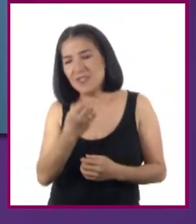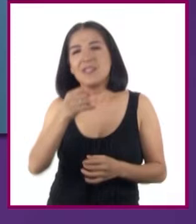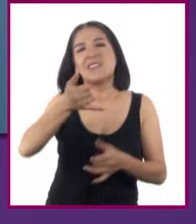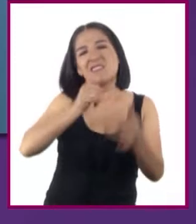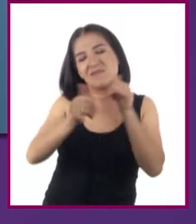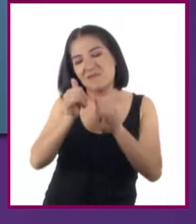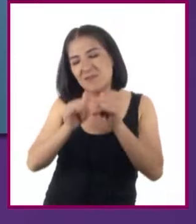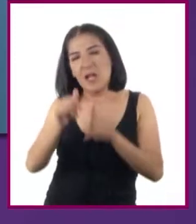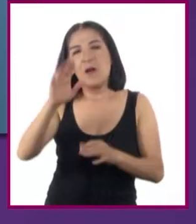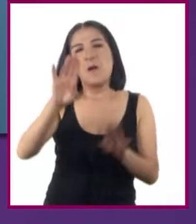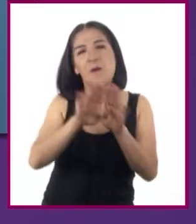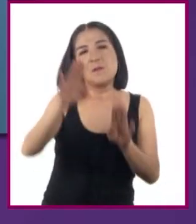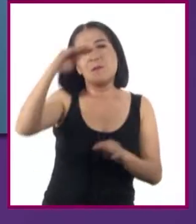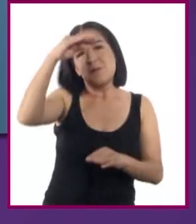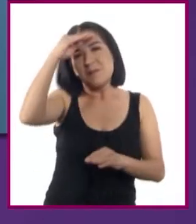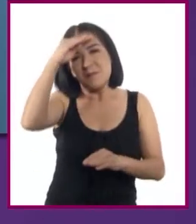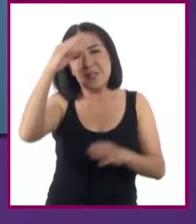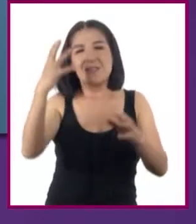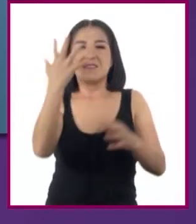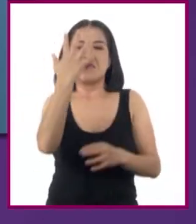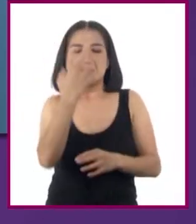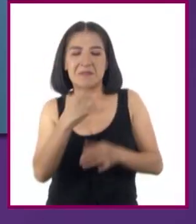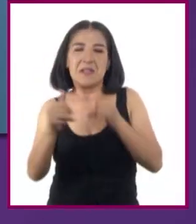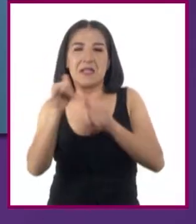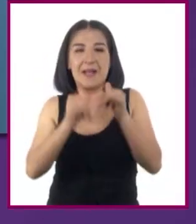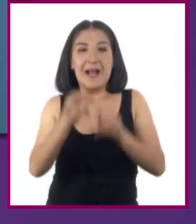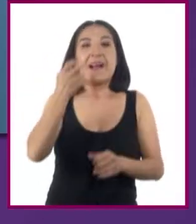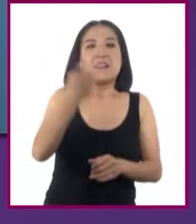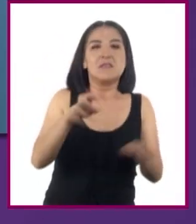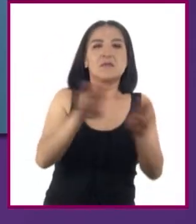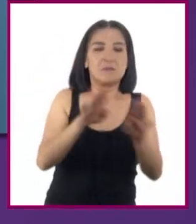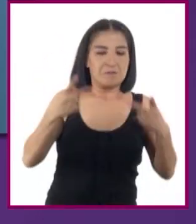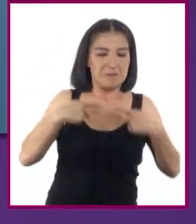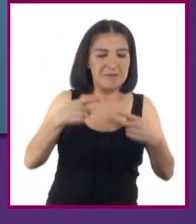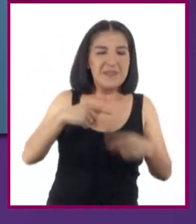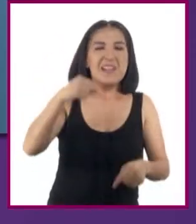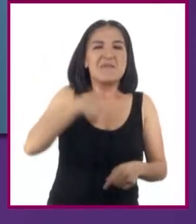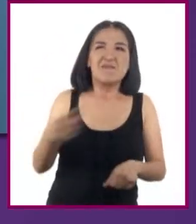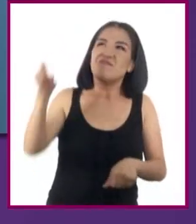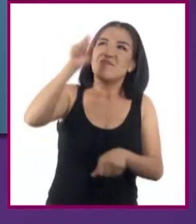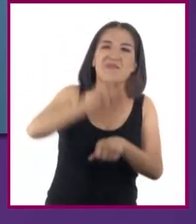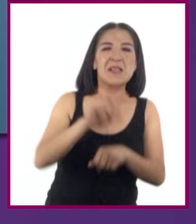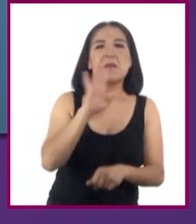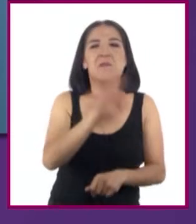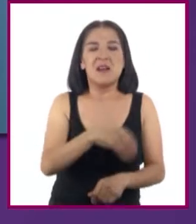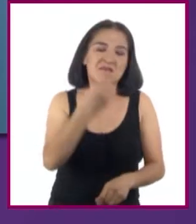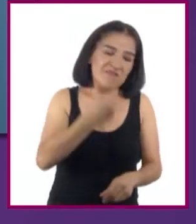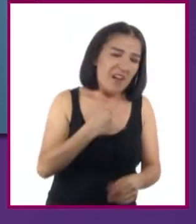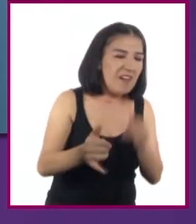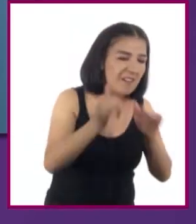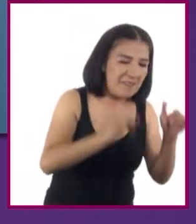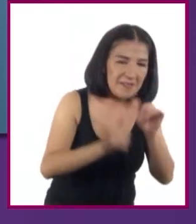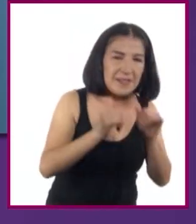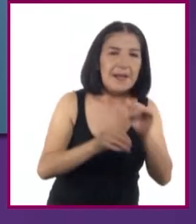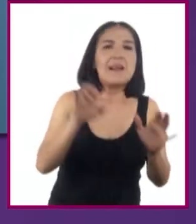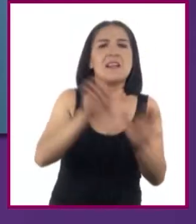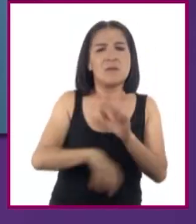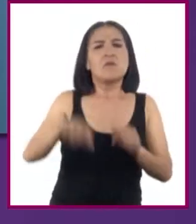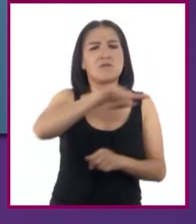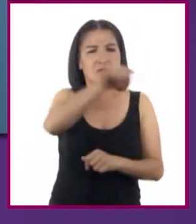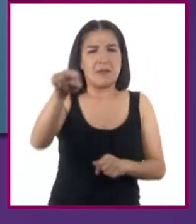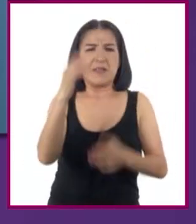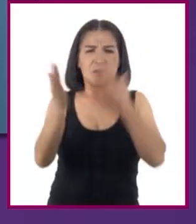sociedad relaciona el consumo de sustancias a momentos y circunstancias. Los estudiantes se pueden preguntar, ¿en